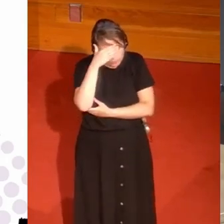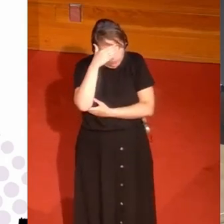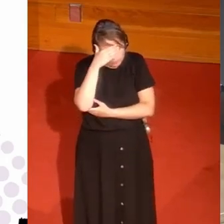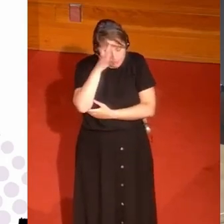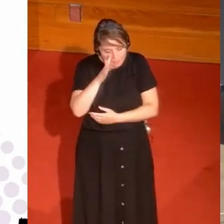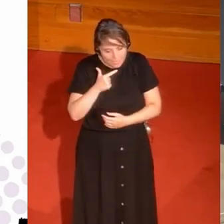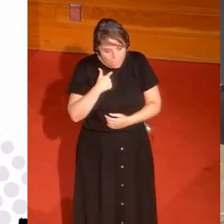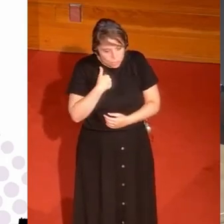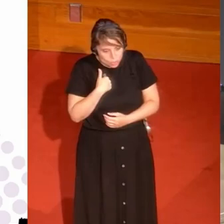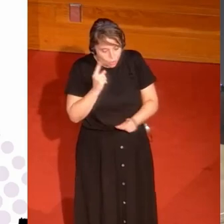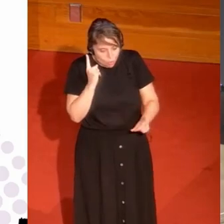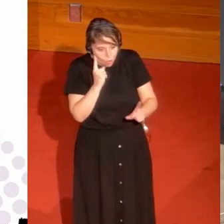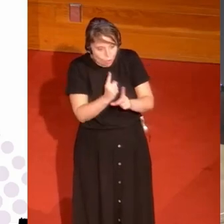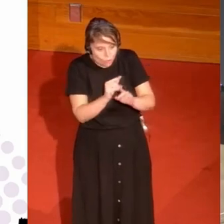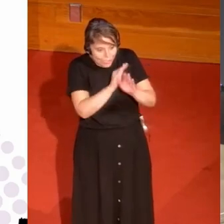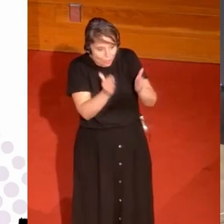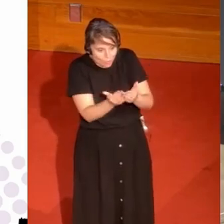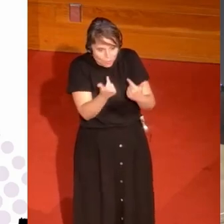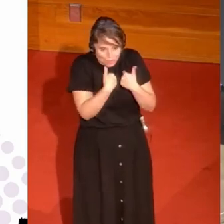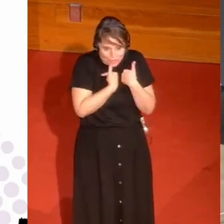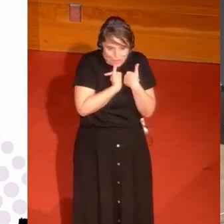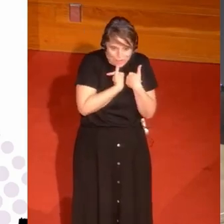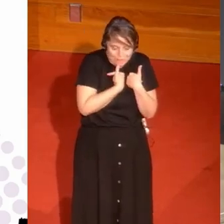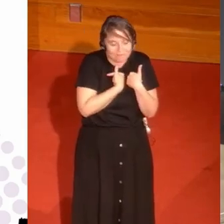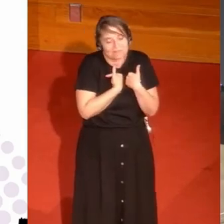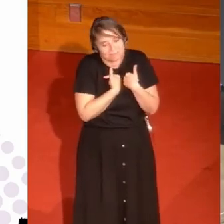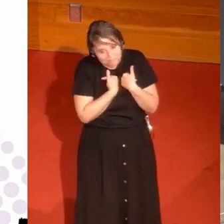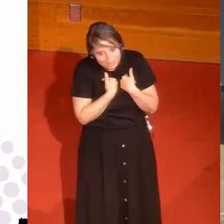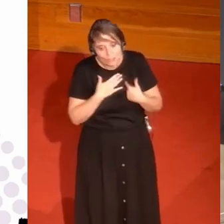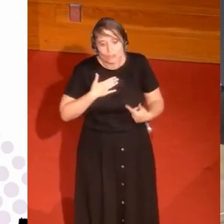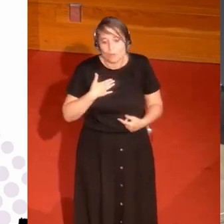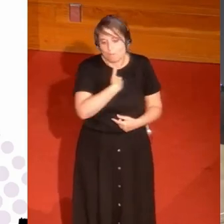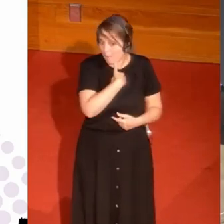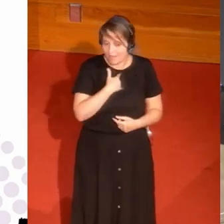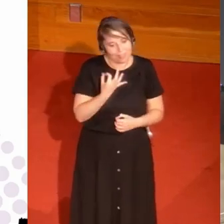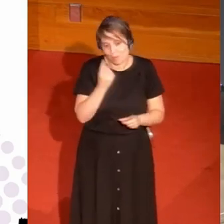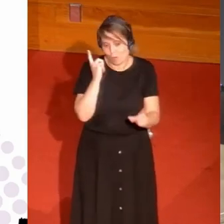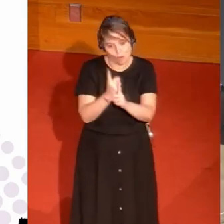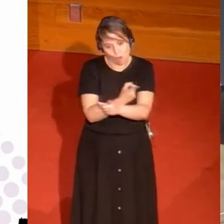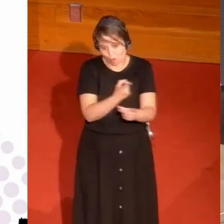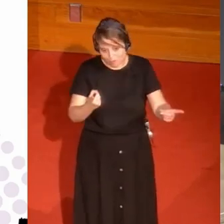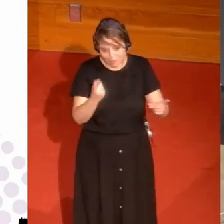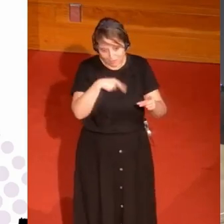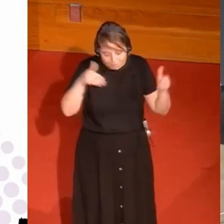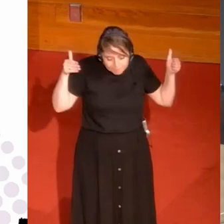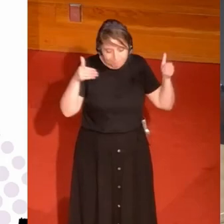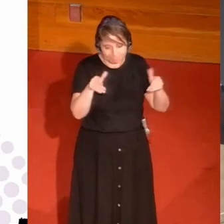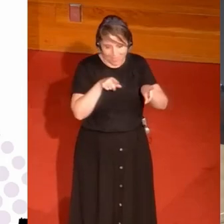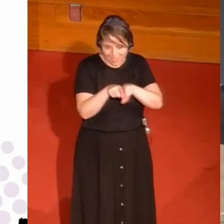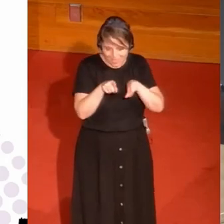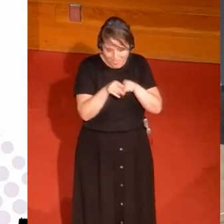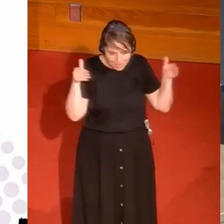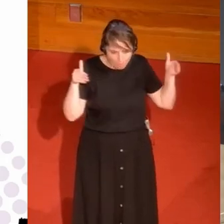poner a parir mi parte del mundo eh pero creo que era mi papel hoy pues queríamos centrarnos y dar a